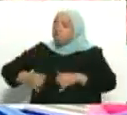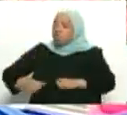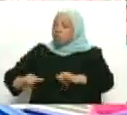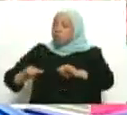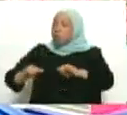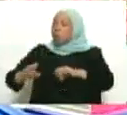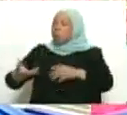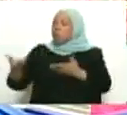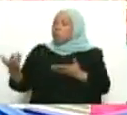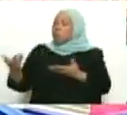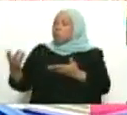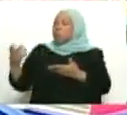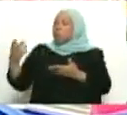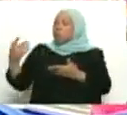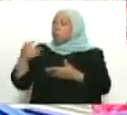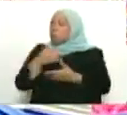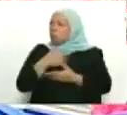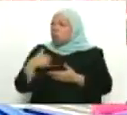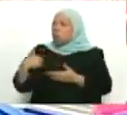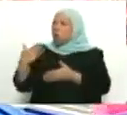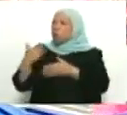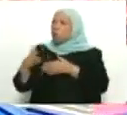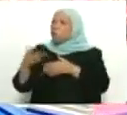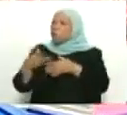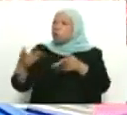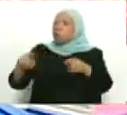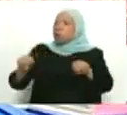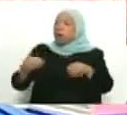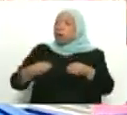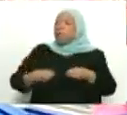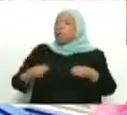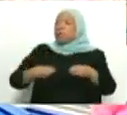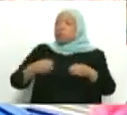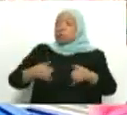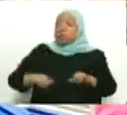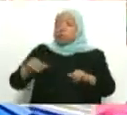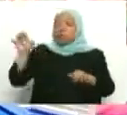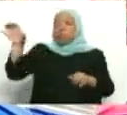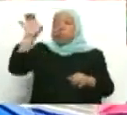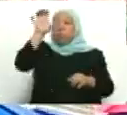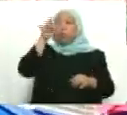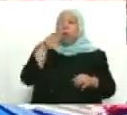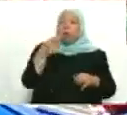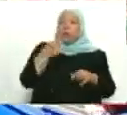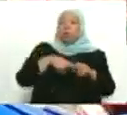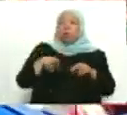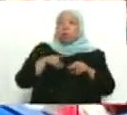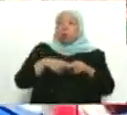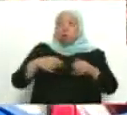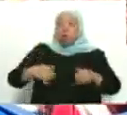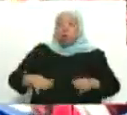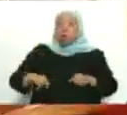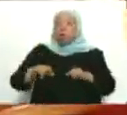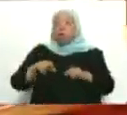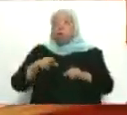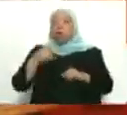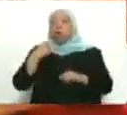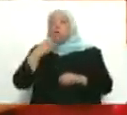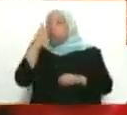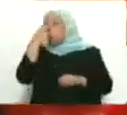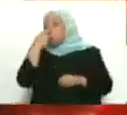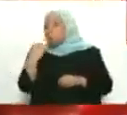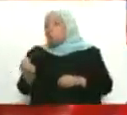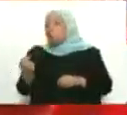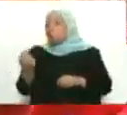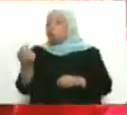tienes? Querías bombardeo porque tus hijos están fuera de Venezuela. Y que mueran los hijos los pendejos. Hay que